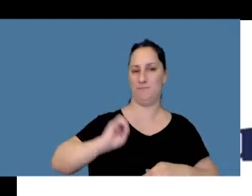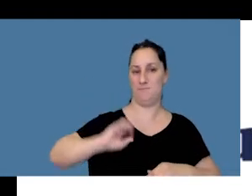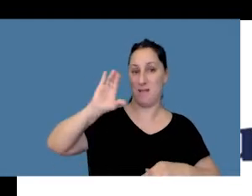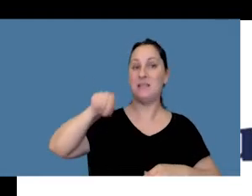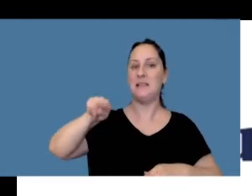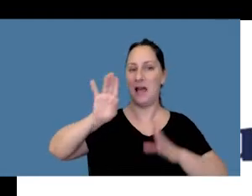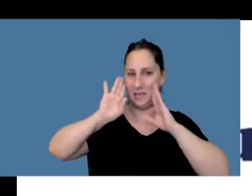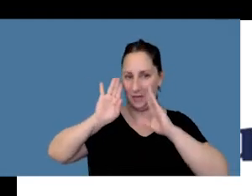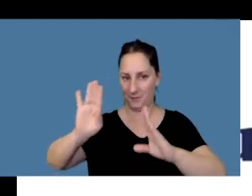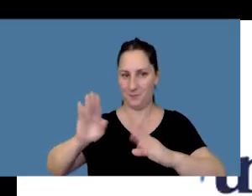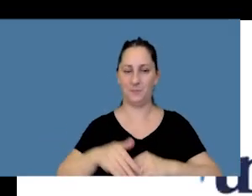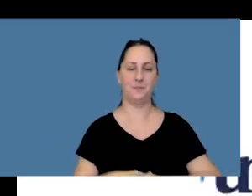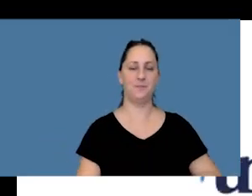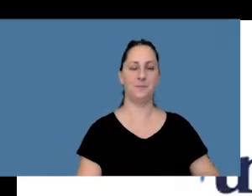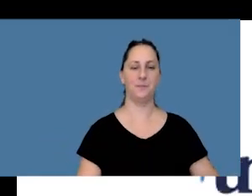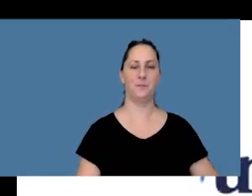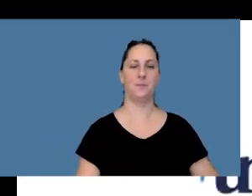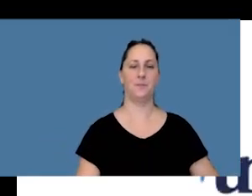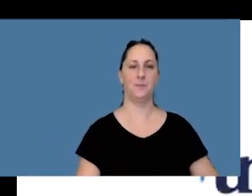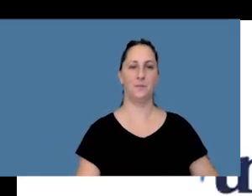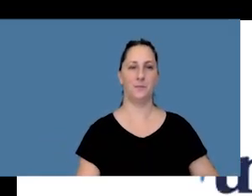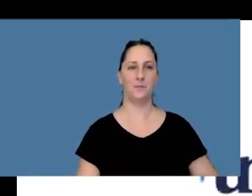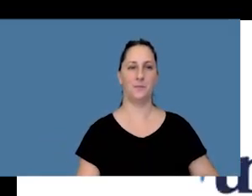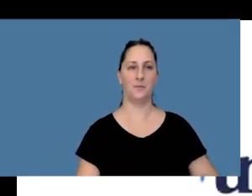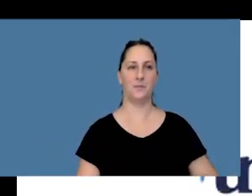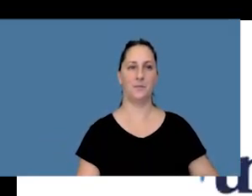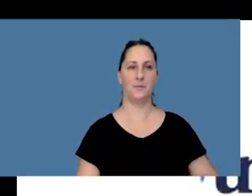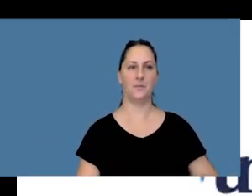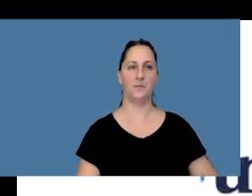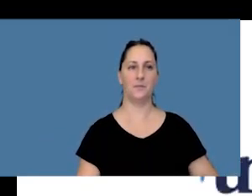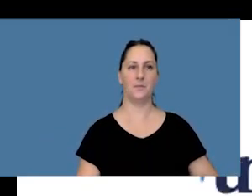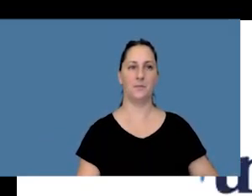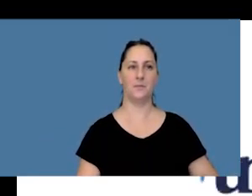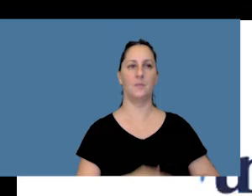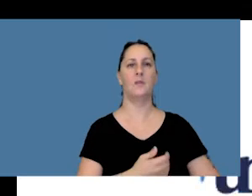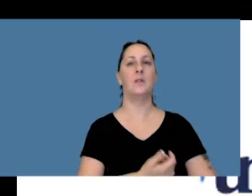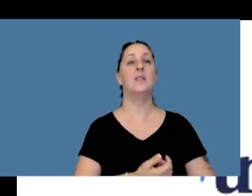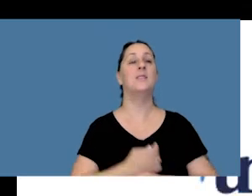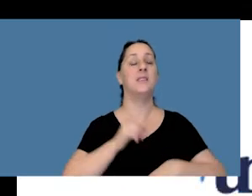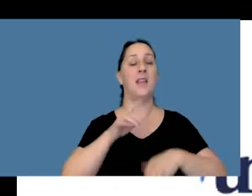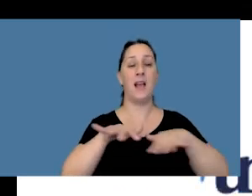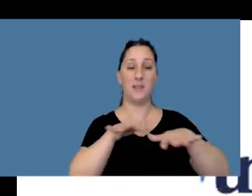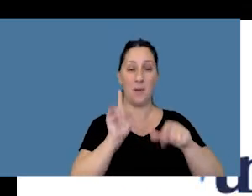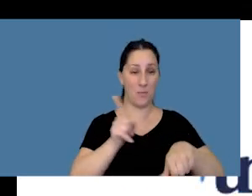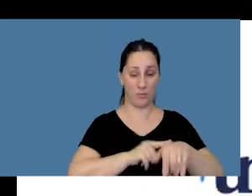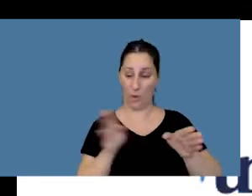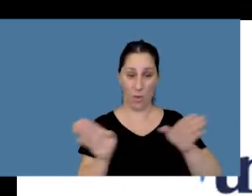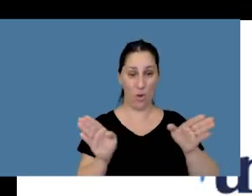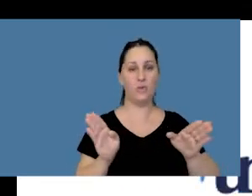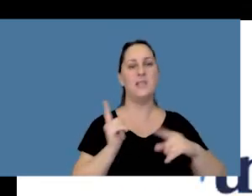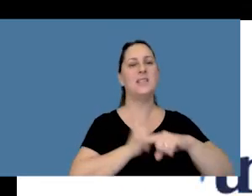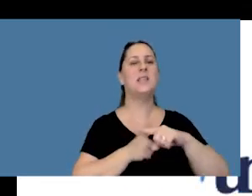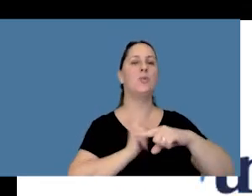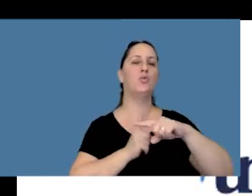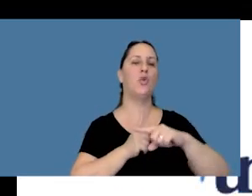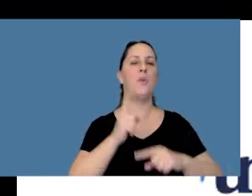entre comillas. Si no tenemos, ¿cómo se llama?, actividad simultánea, siempre vamos a sumar ingresos brutos y